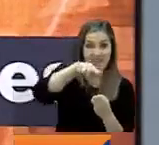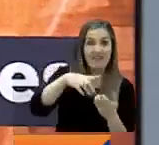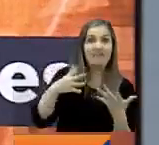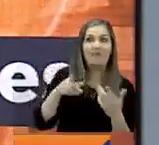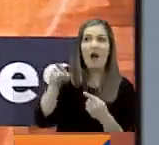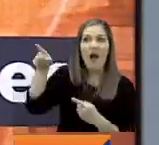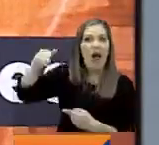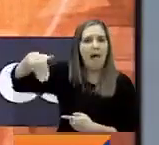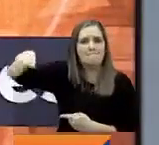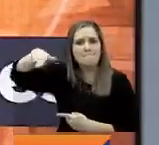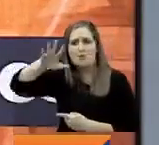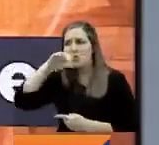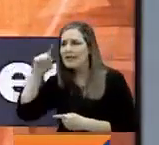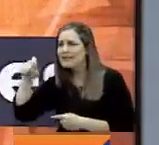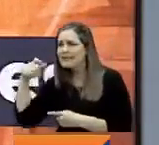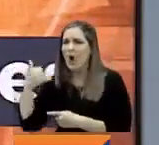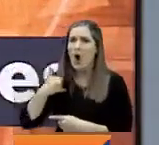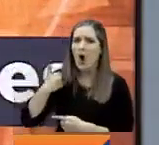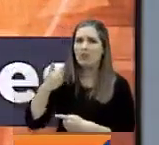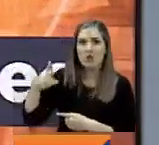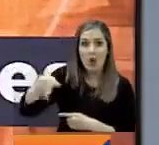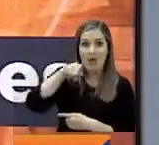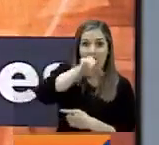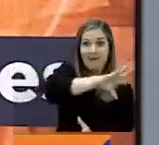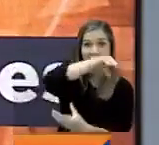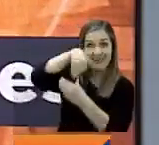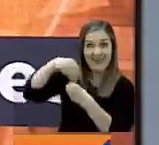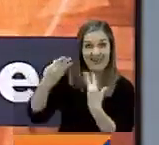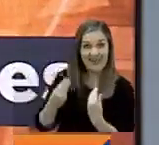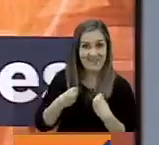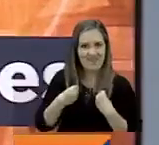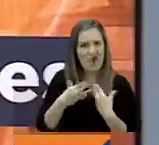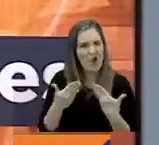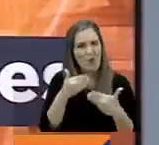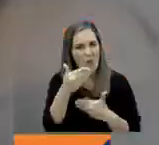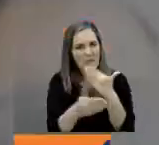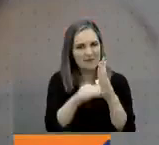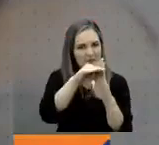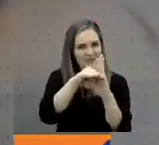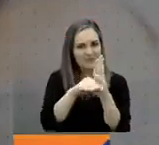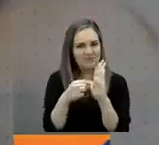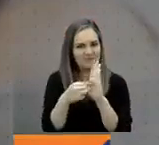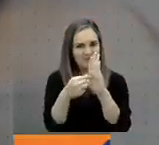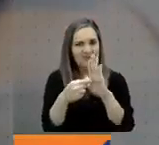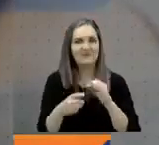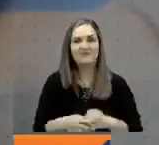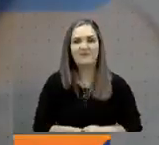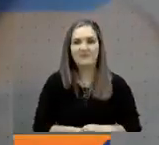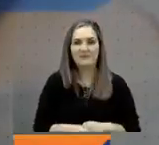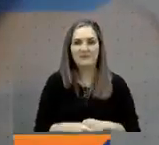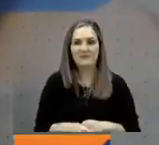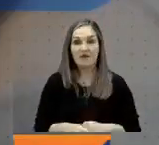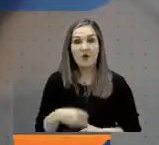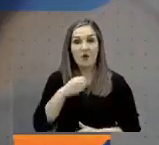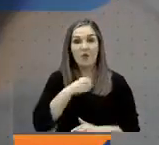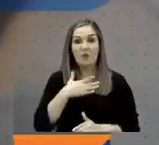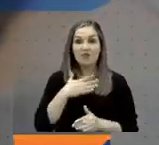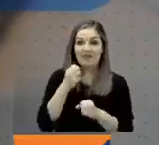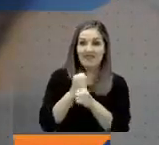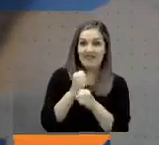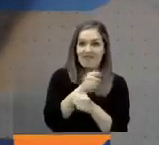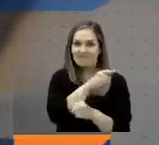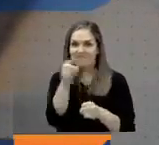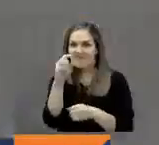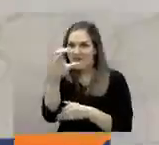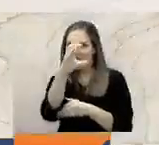poca mano de obra joven. Aquí le contamos todo el paso a paso para que usted pueda aplicar. En oportunidades de trabajo para